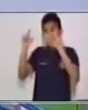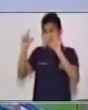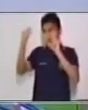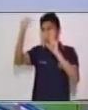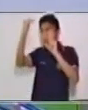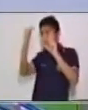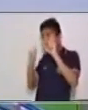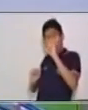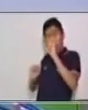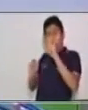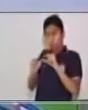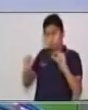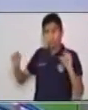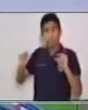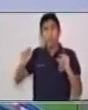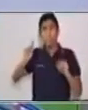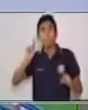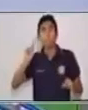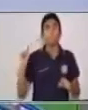primera proposición.